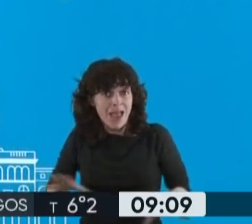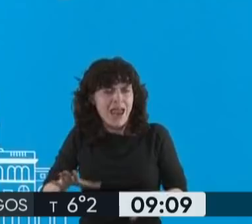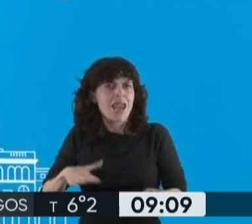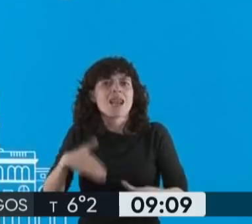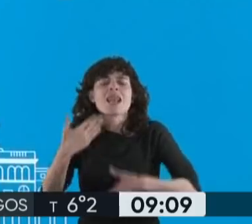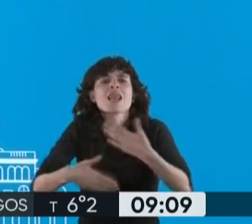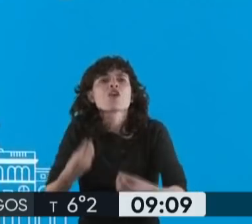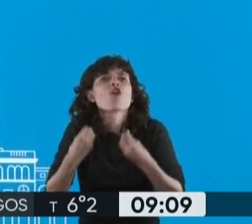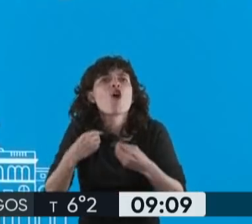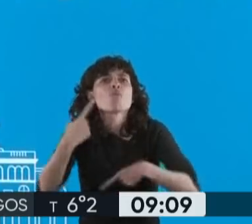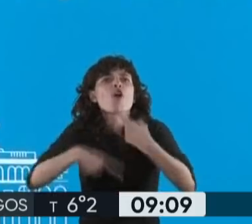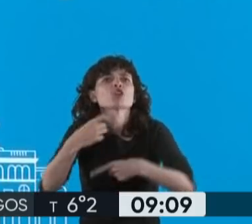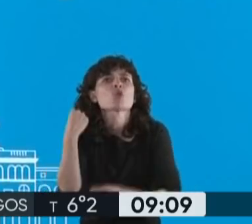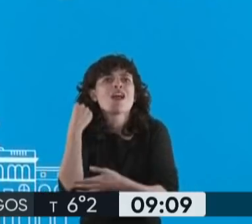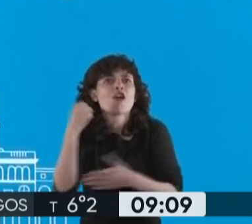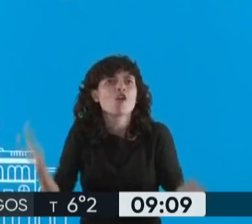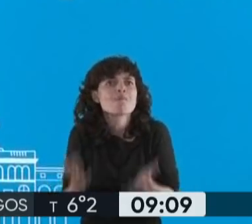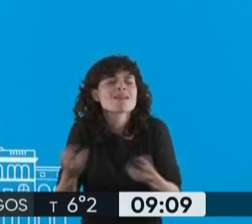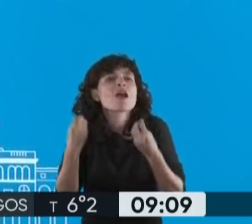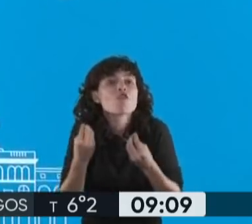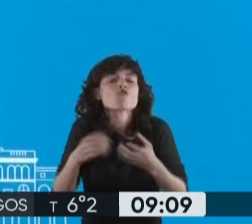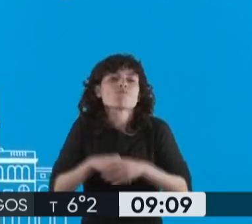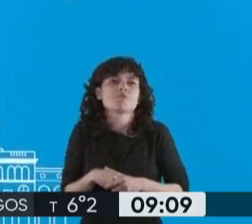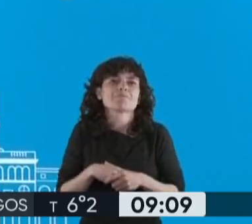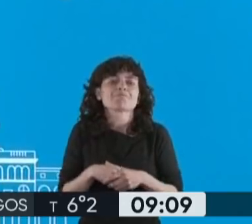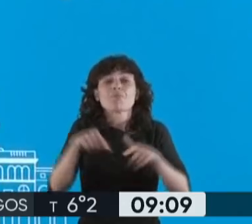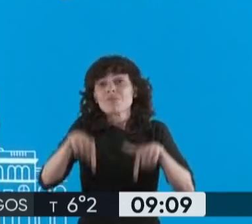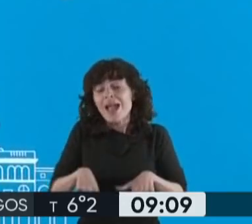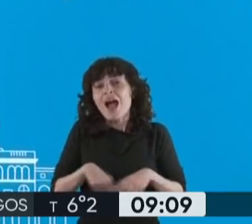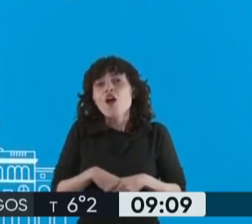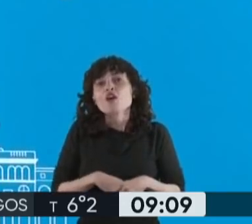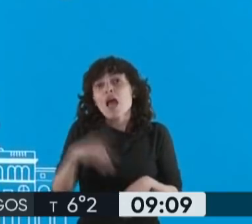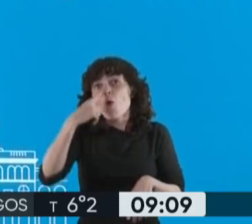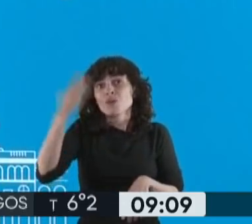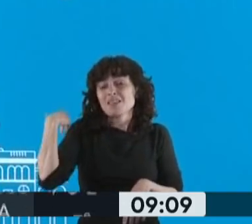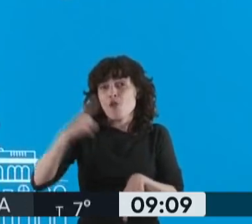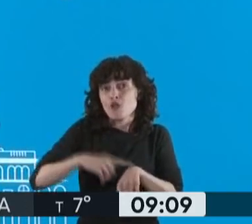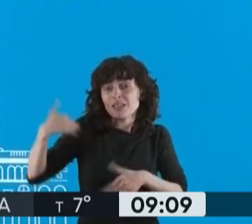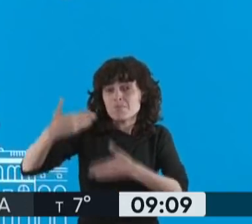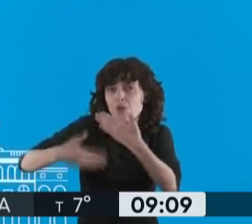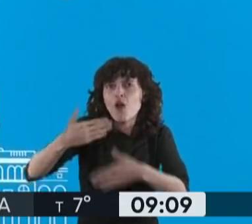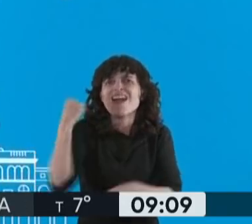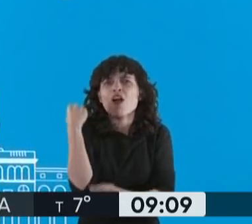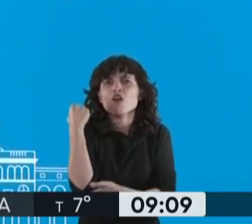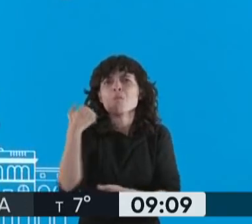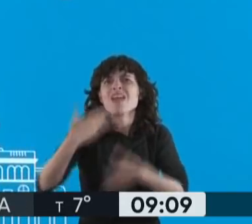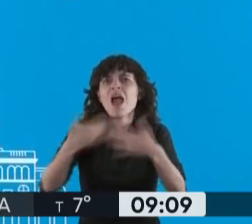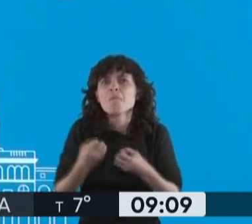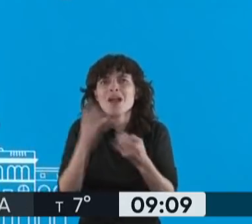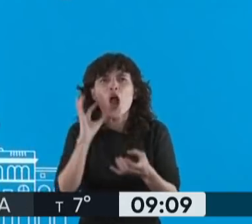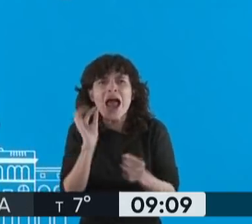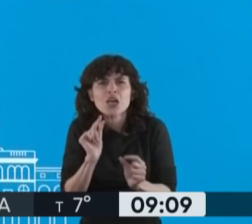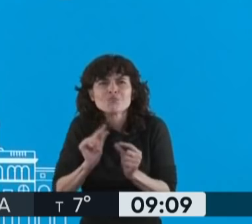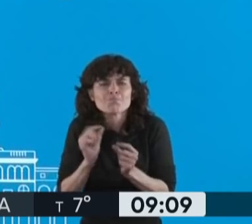el crecimiento económico, con el dinamismo que hemos visto en la economía argentina en el último tiempo. La última cifra, por ejemplo, de empleo que